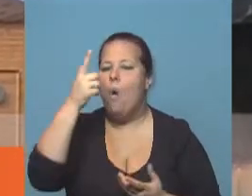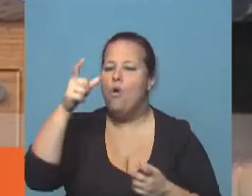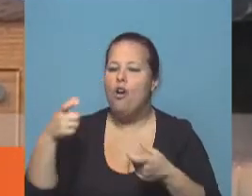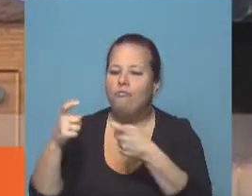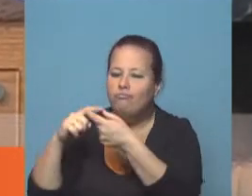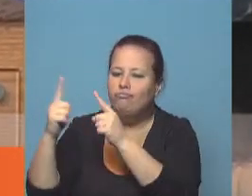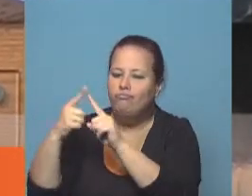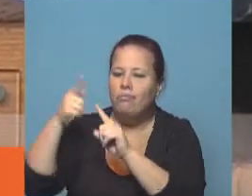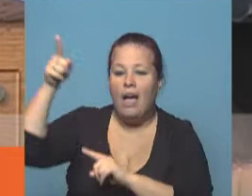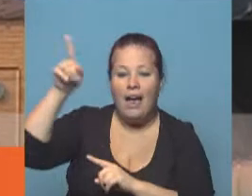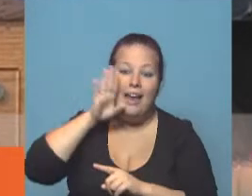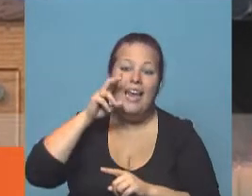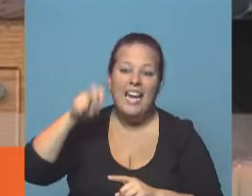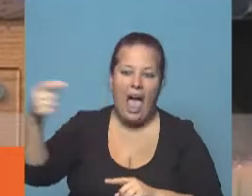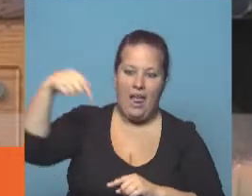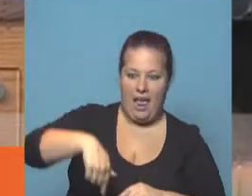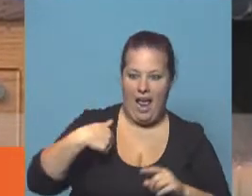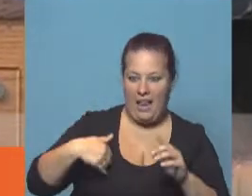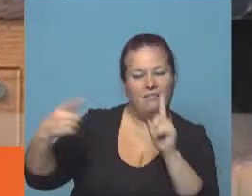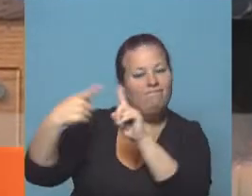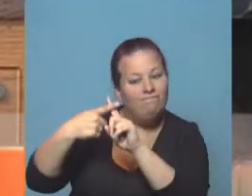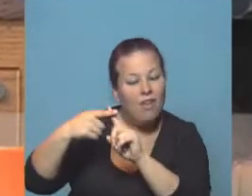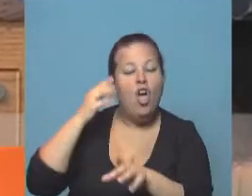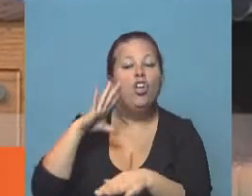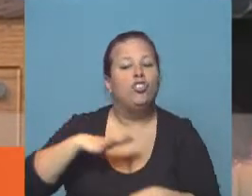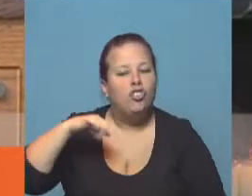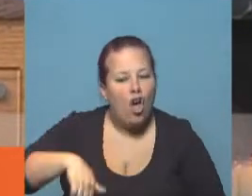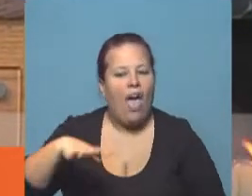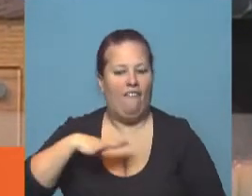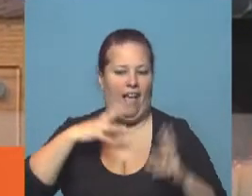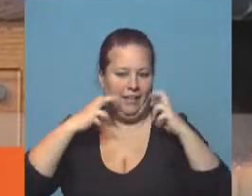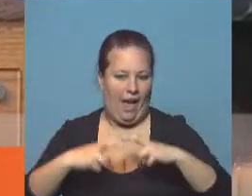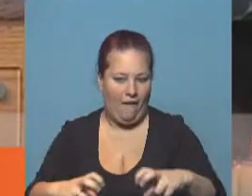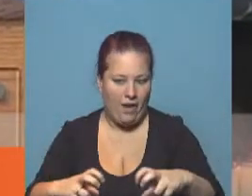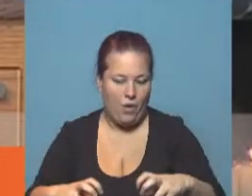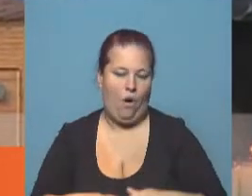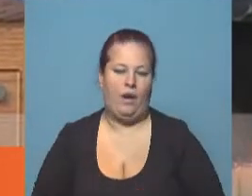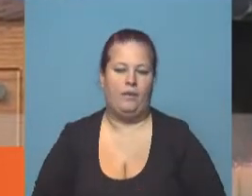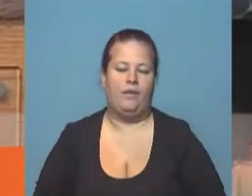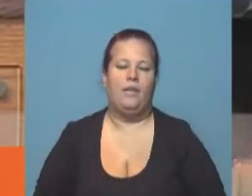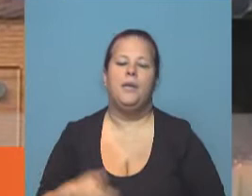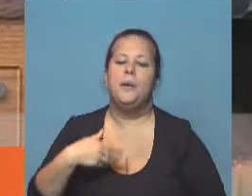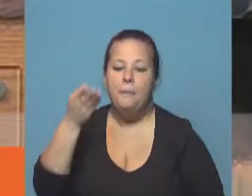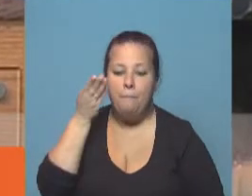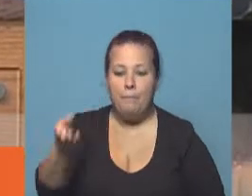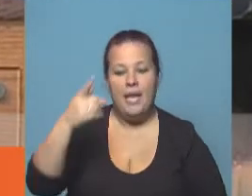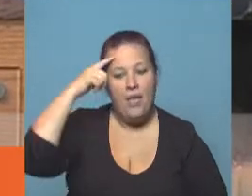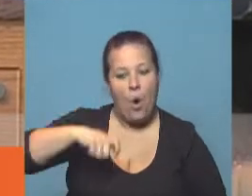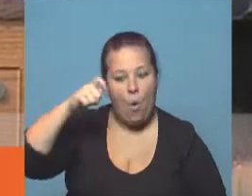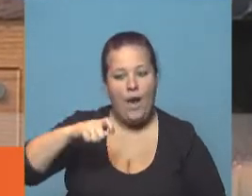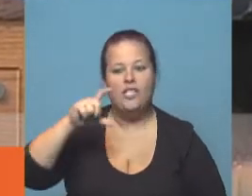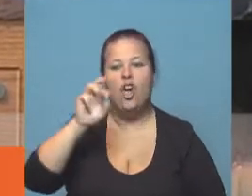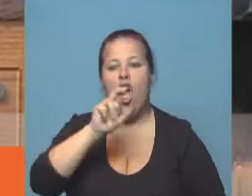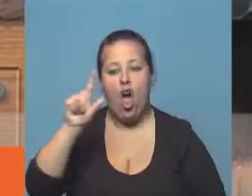hubo aquí una conexión local que todavía hoy debe ser investigado. Le solicitamos al juez Caricoba